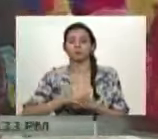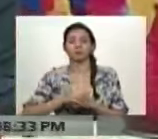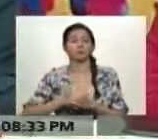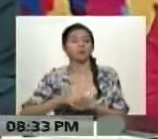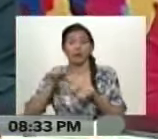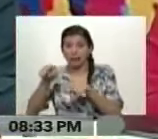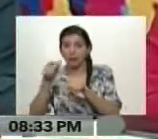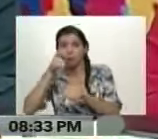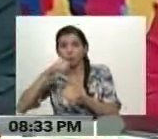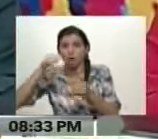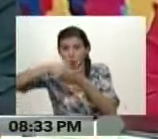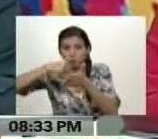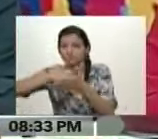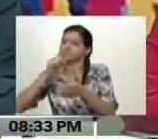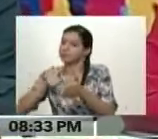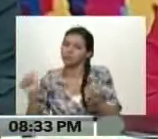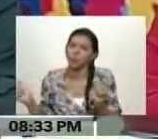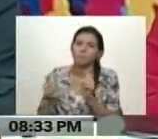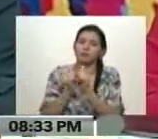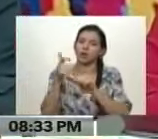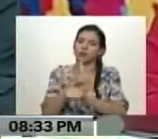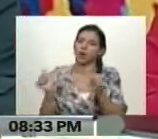luchas.